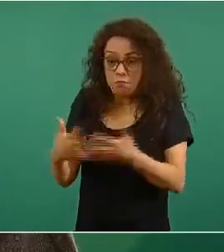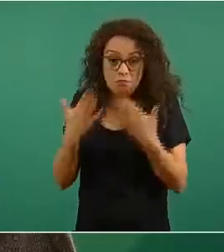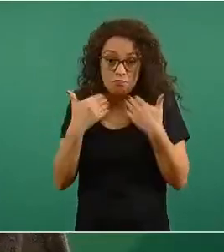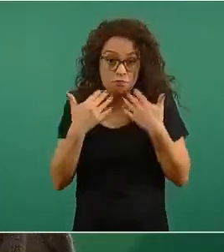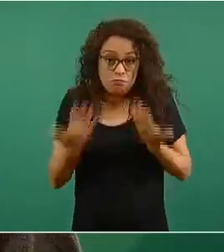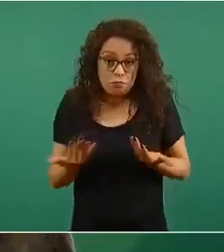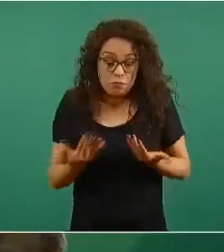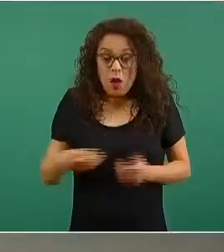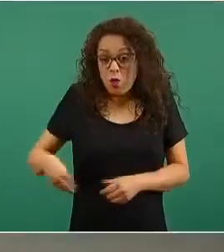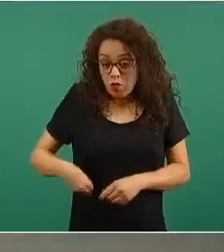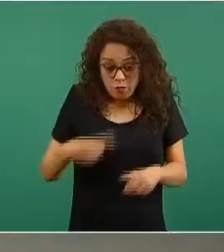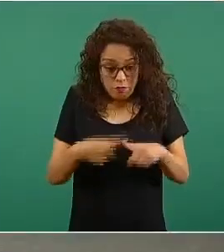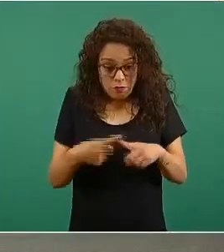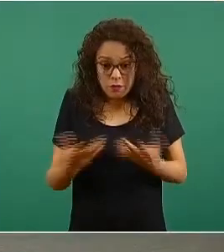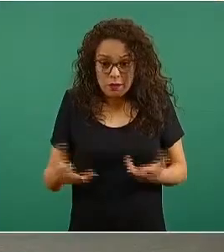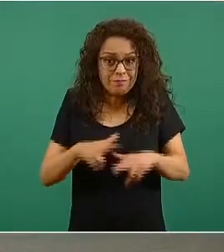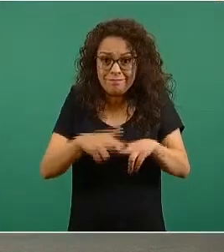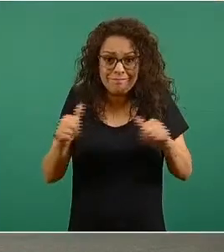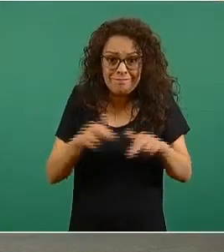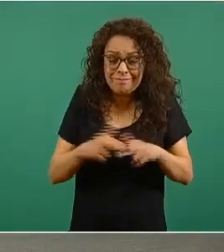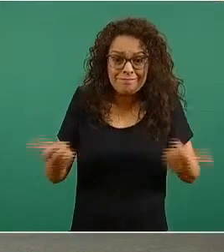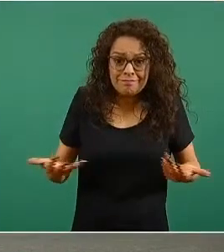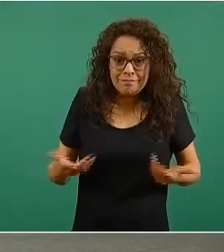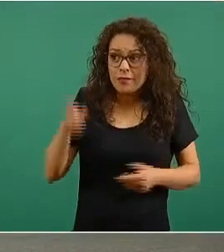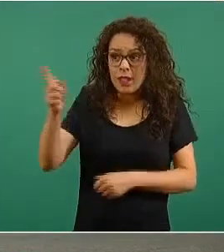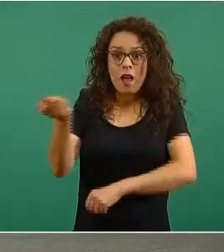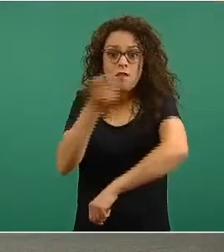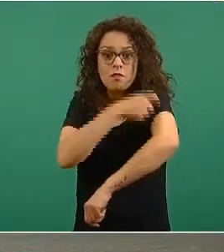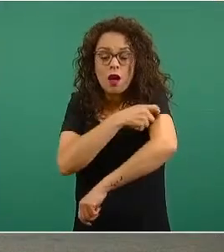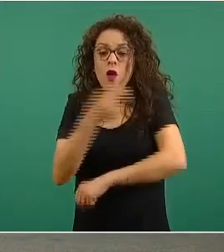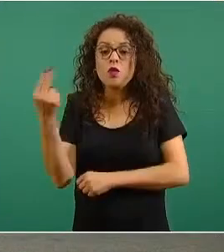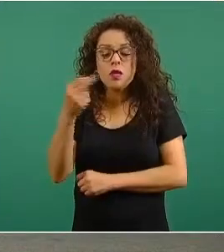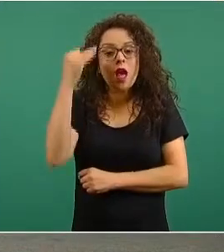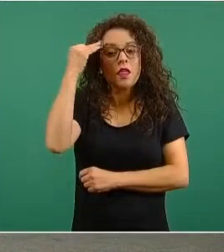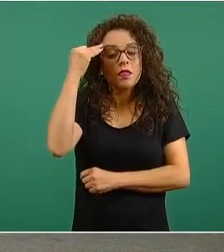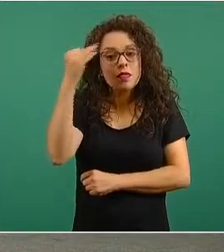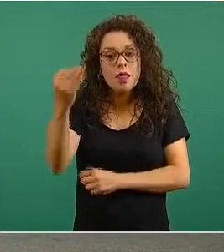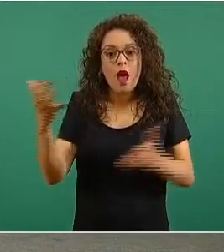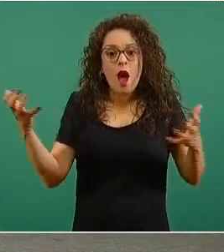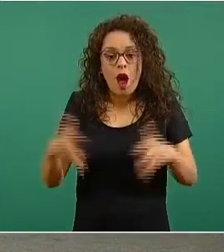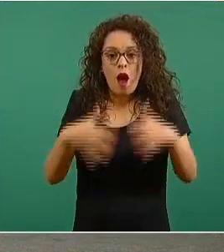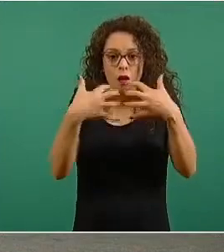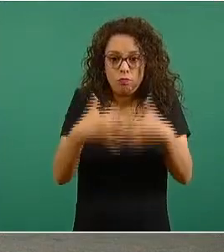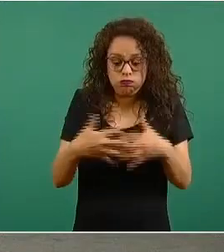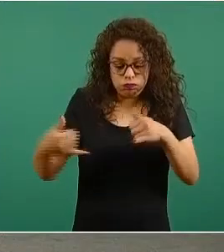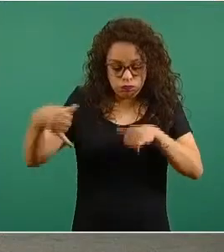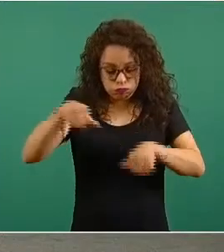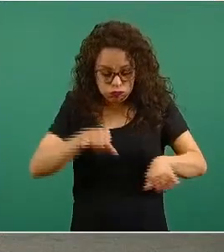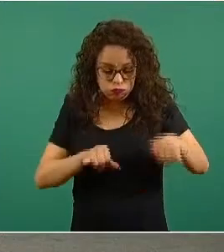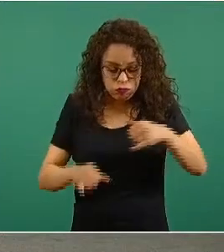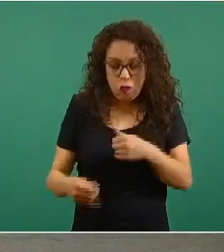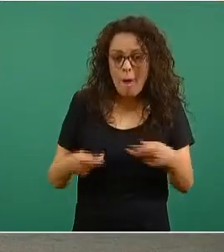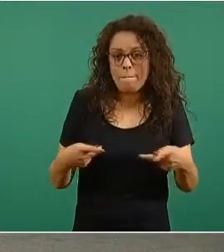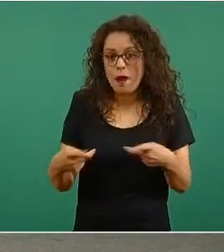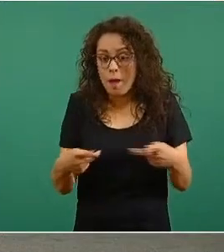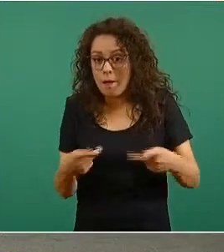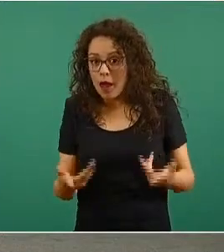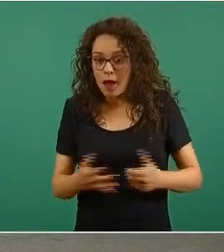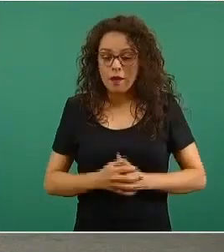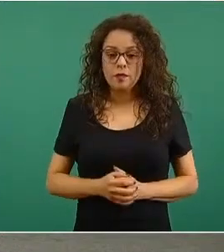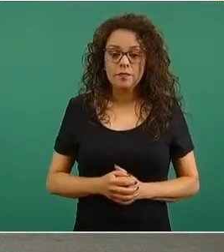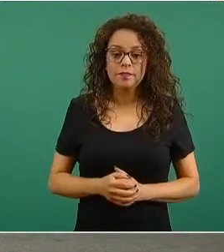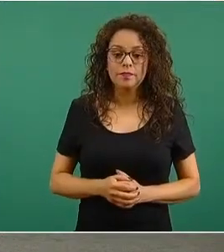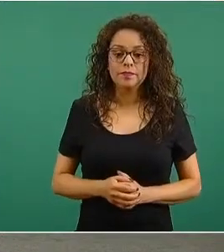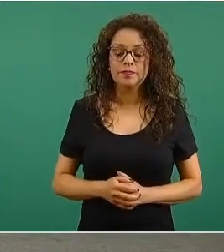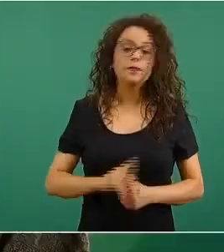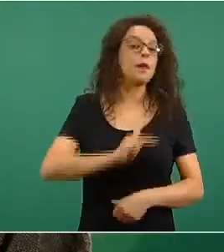de nadie, es simplemente la realidad. Las vacunas tienen un tiempo de fabricación. Y los países que hemos